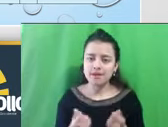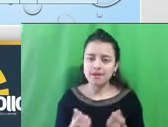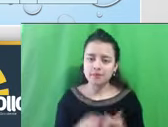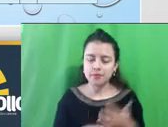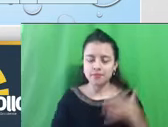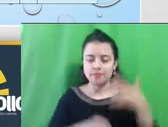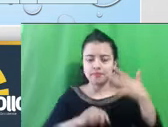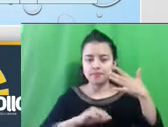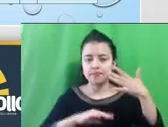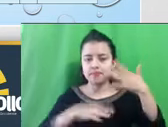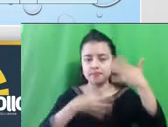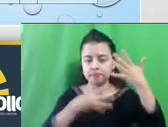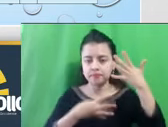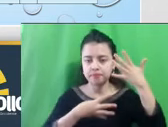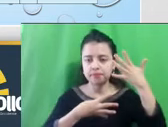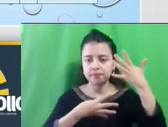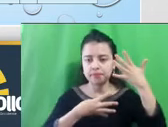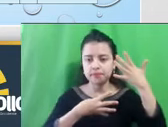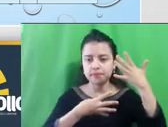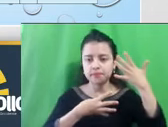población.